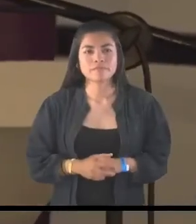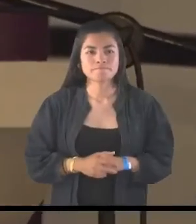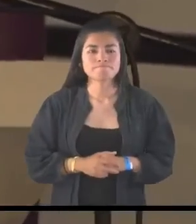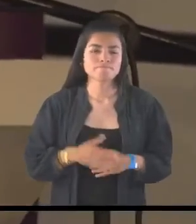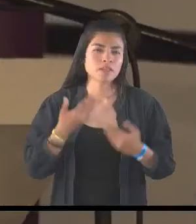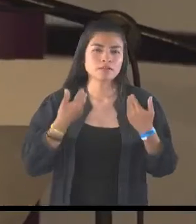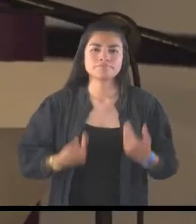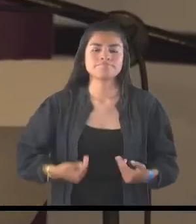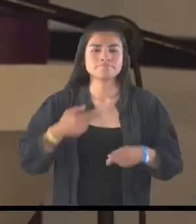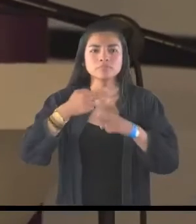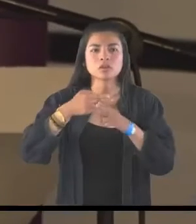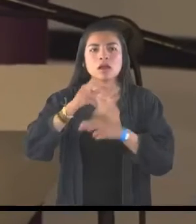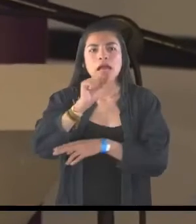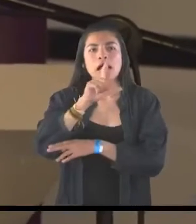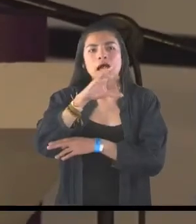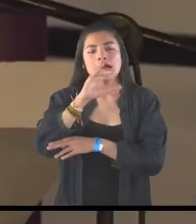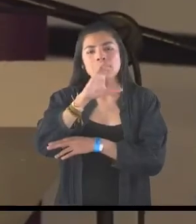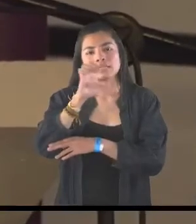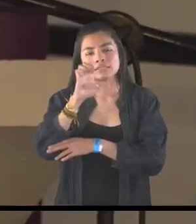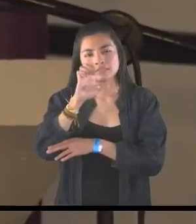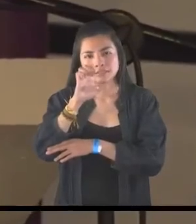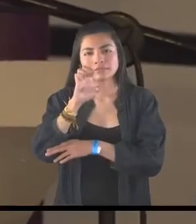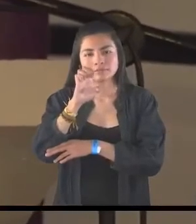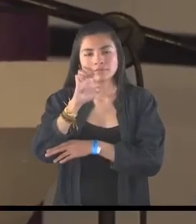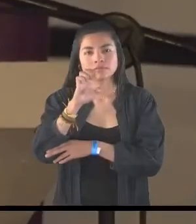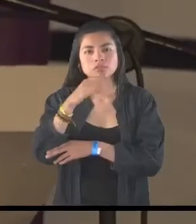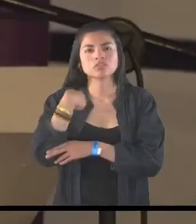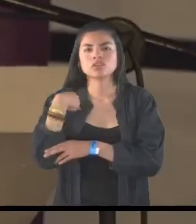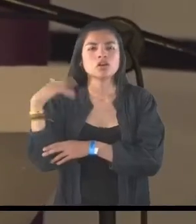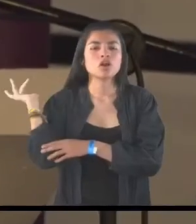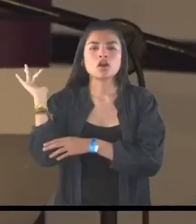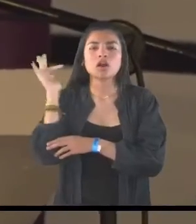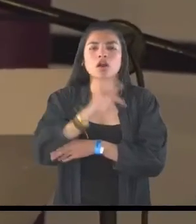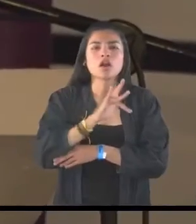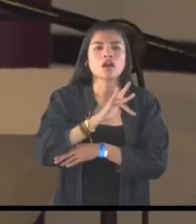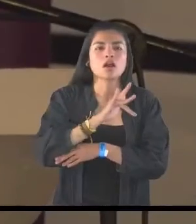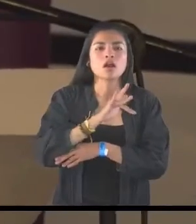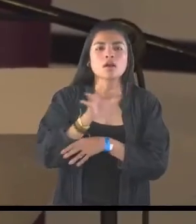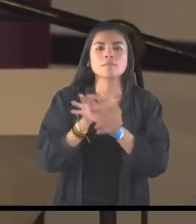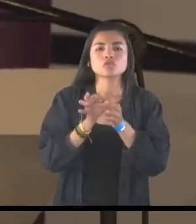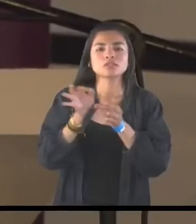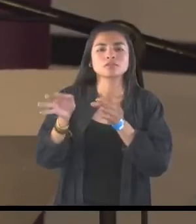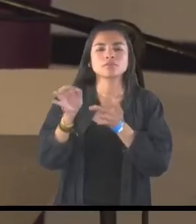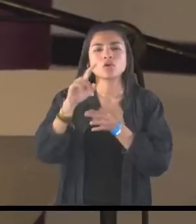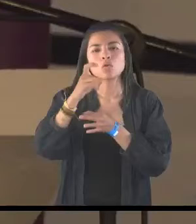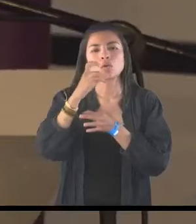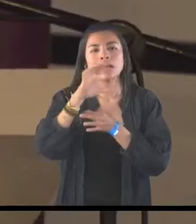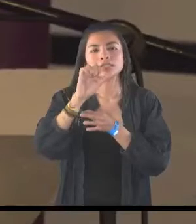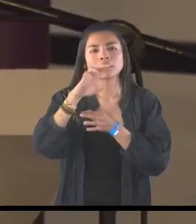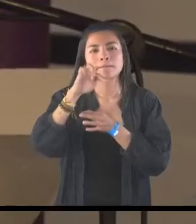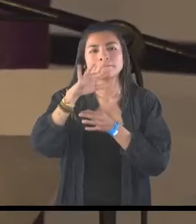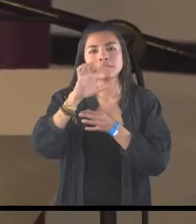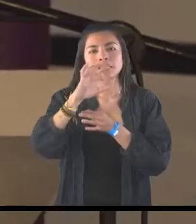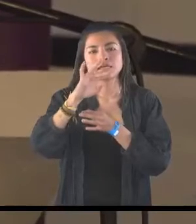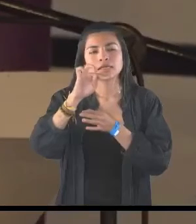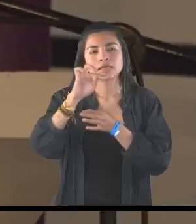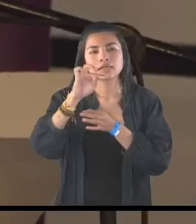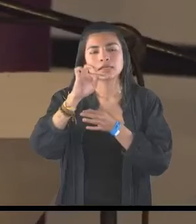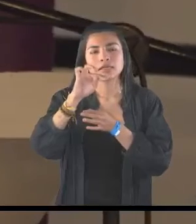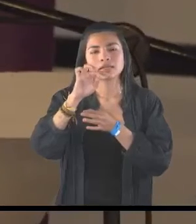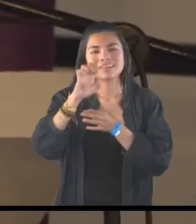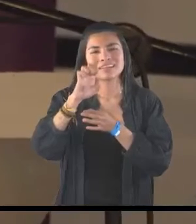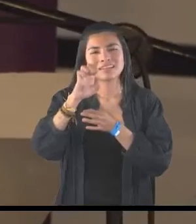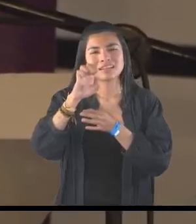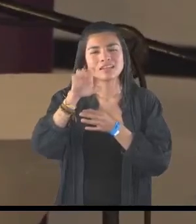Mi nombre es Alice Beatriz Quiñones, vengo del municipio de Maguipayán, Nariño. Ha sido desplazada